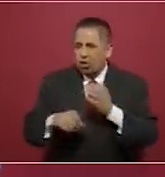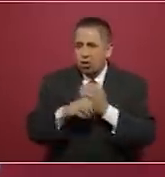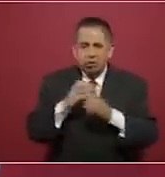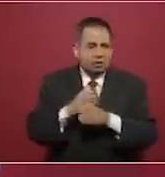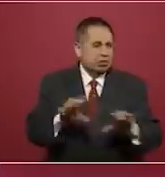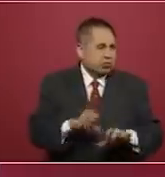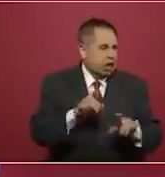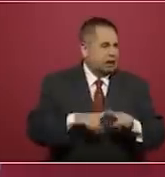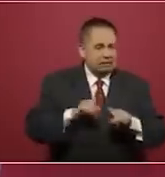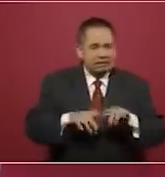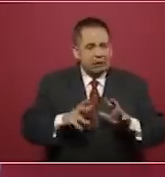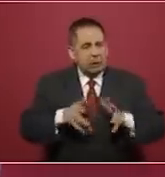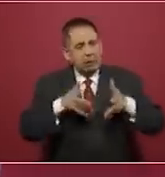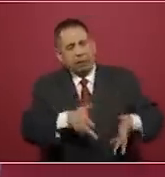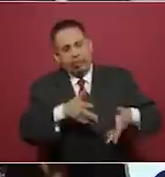por todos lados